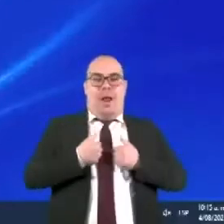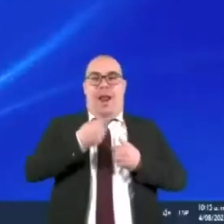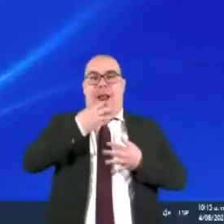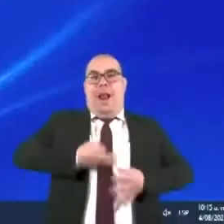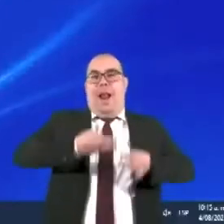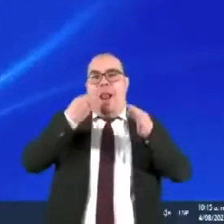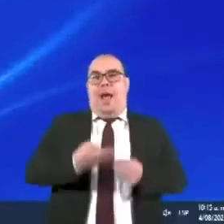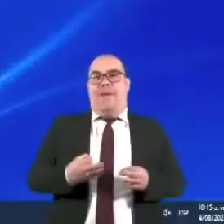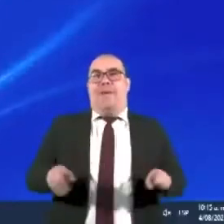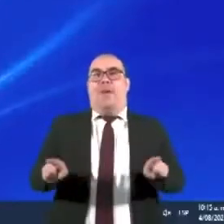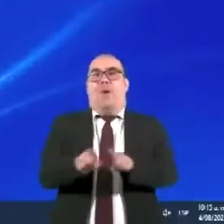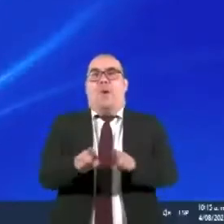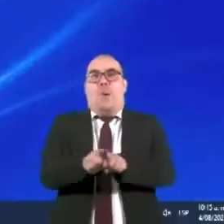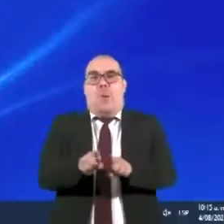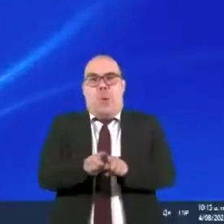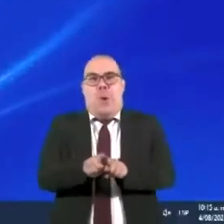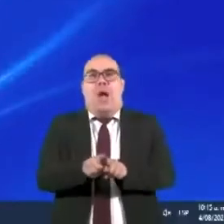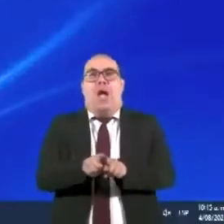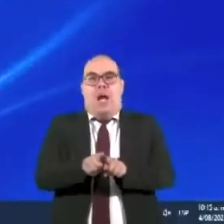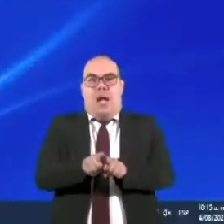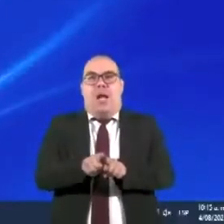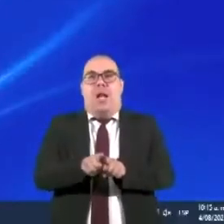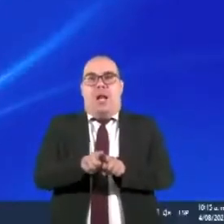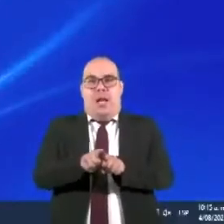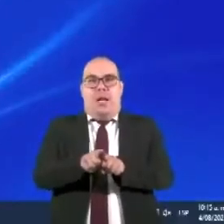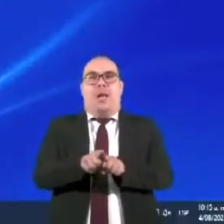por ahí en los archivos ocultas que ha